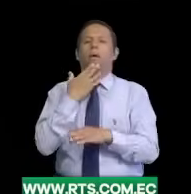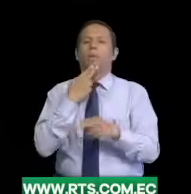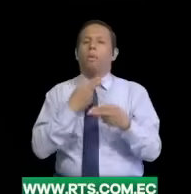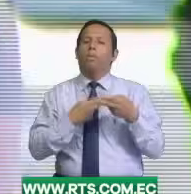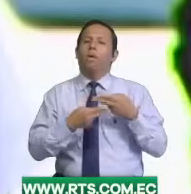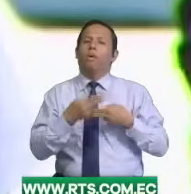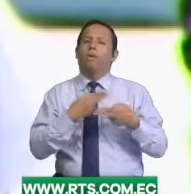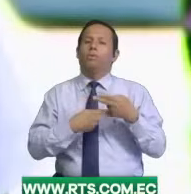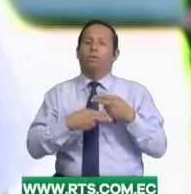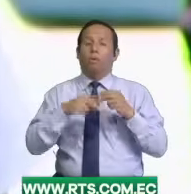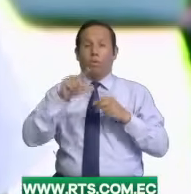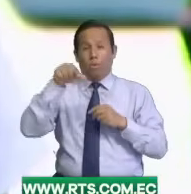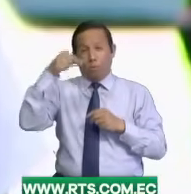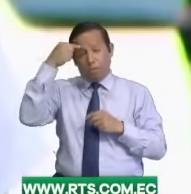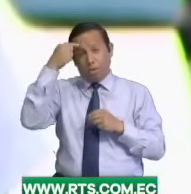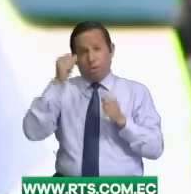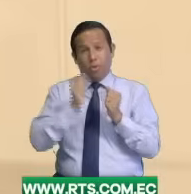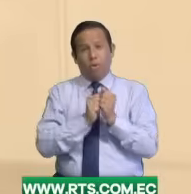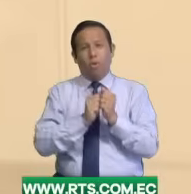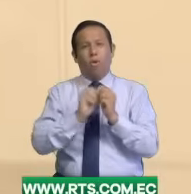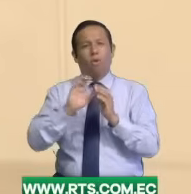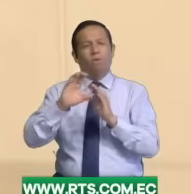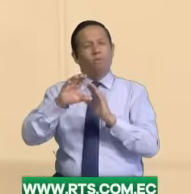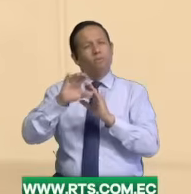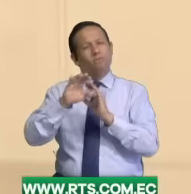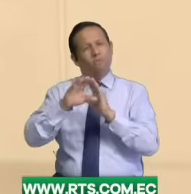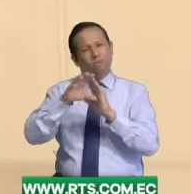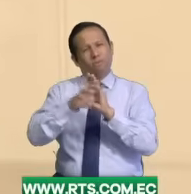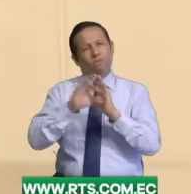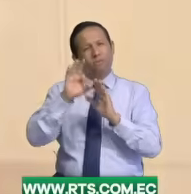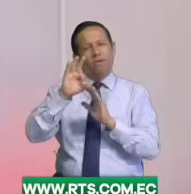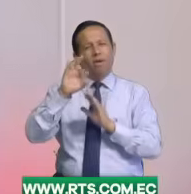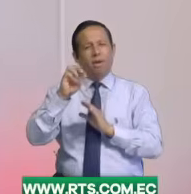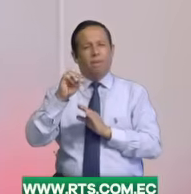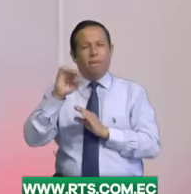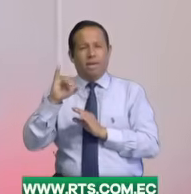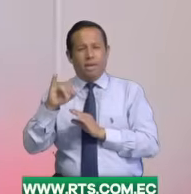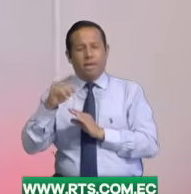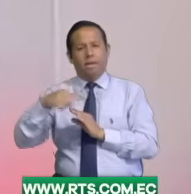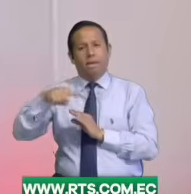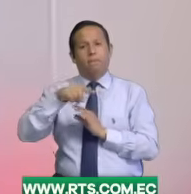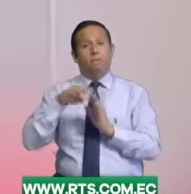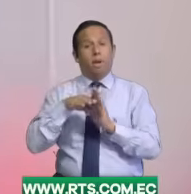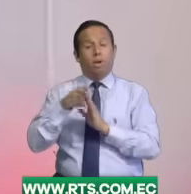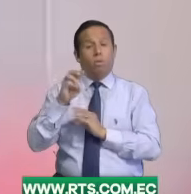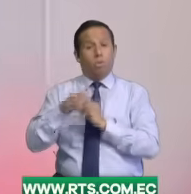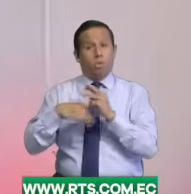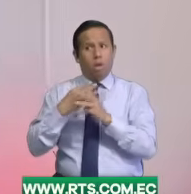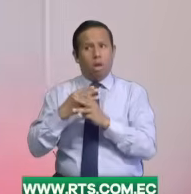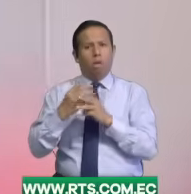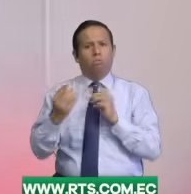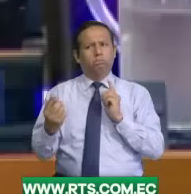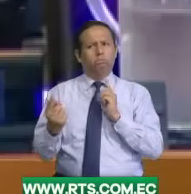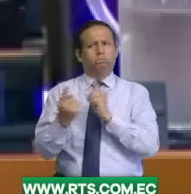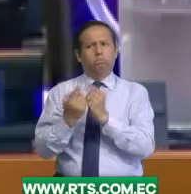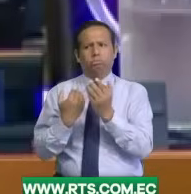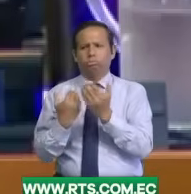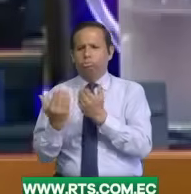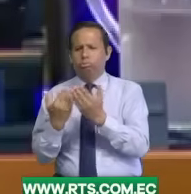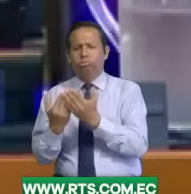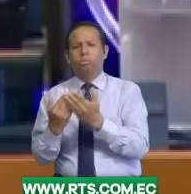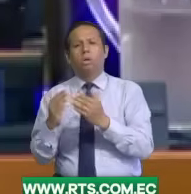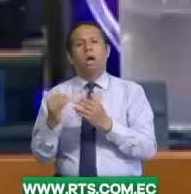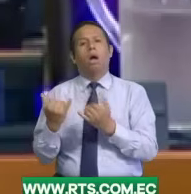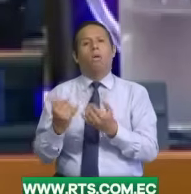emprendidas por el Ejecutivo con el Fondo Monetario Internacional y el Banco Mundial. Ahora Saría Moya desempeñará el rol